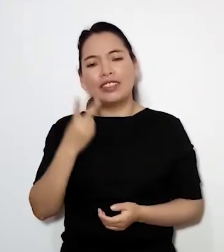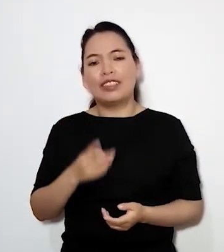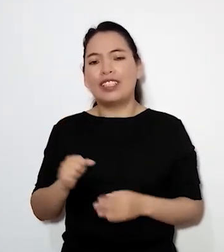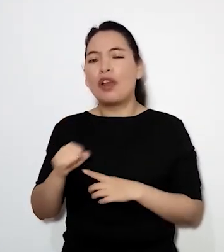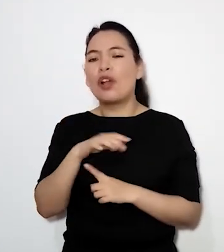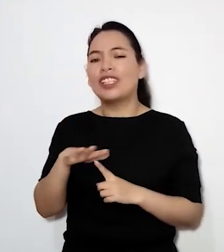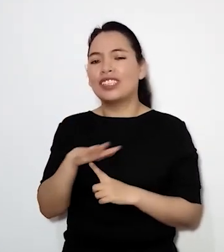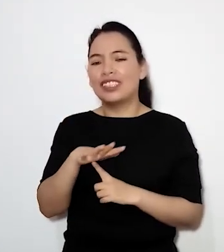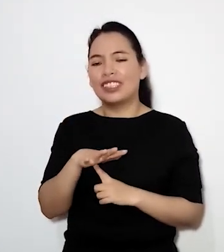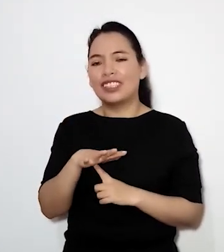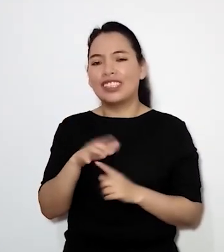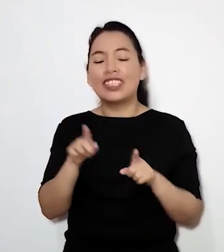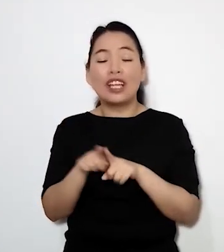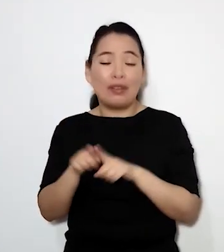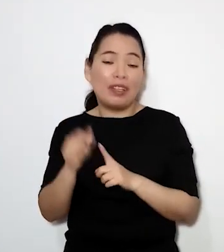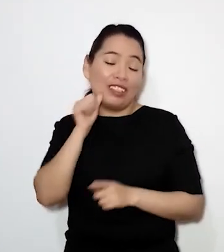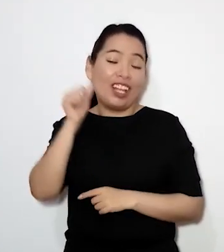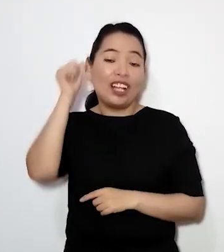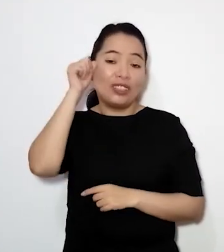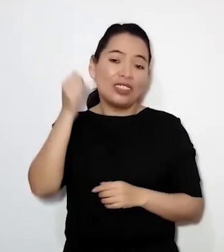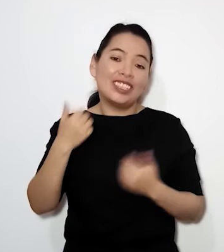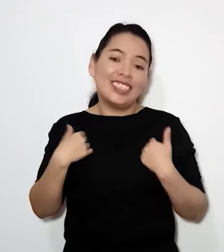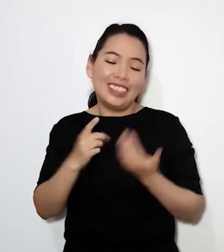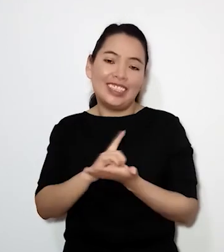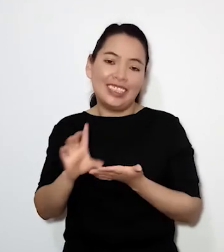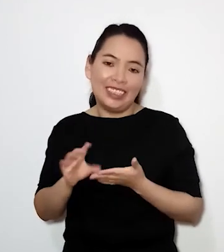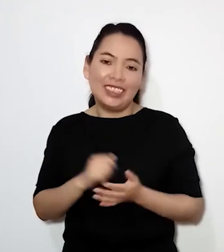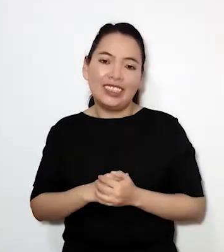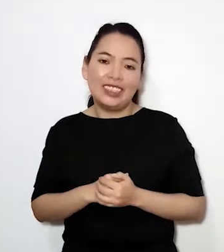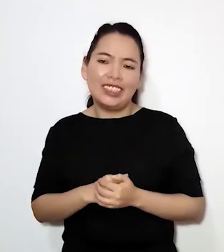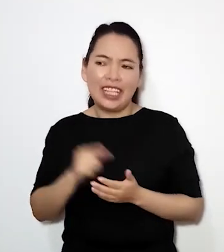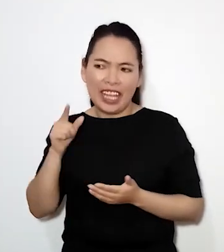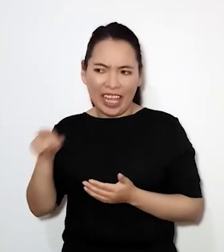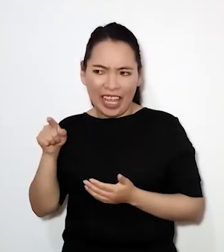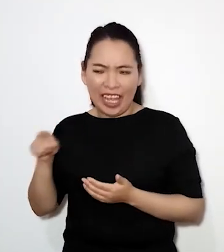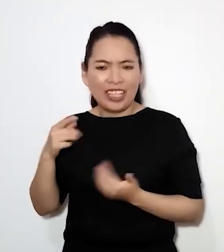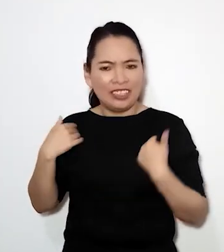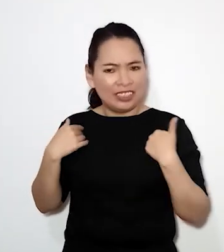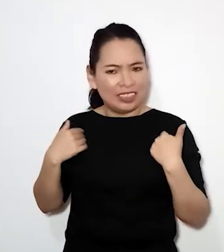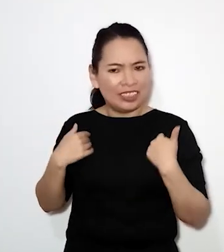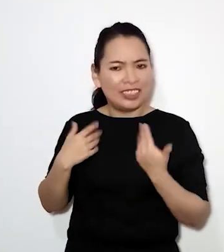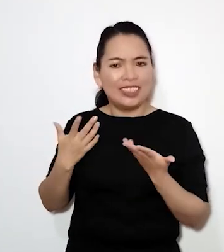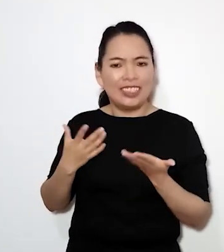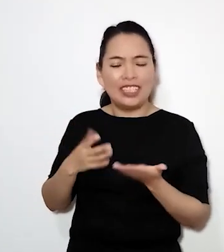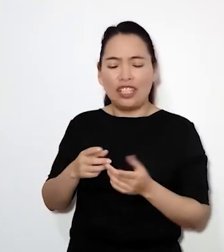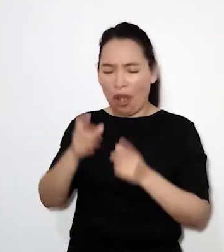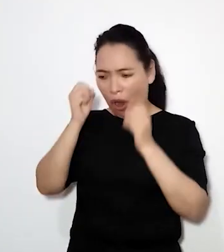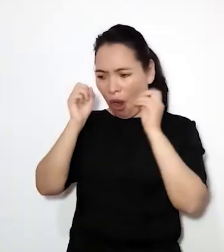discapacidad. ¿Realmente tienen una oportunidad de aprendizaje a lo largo de toda la vida?